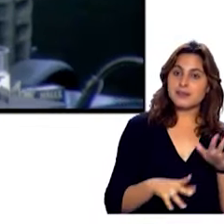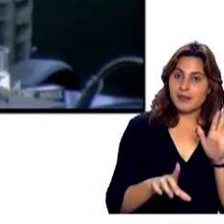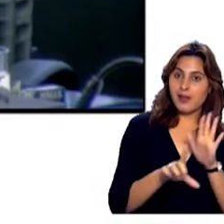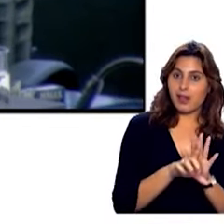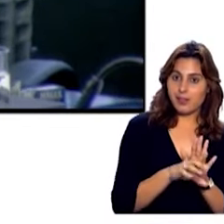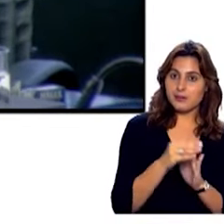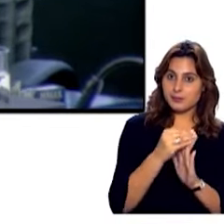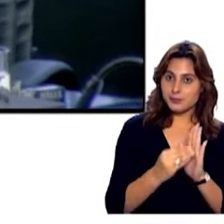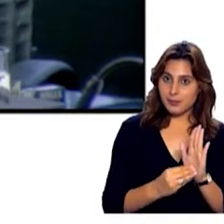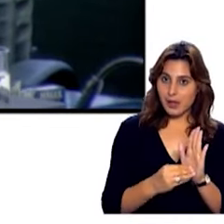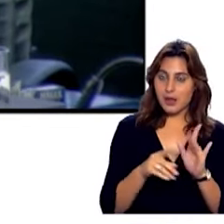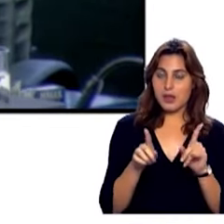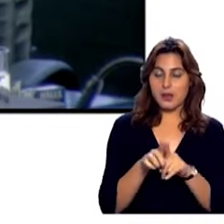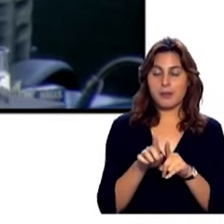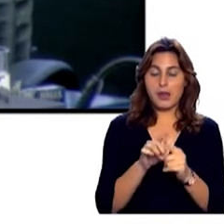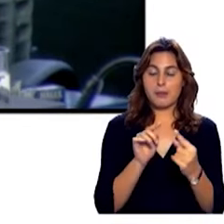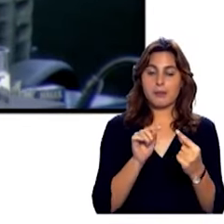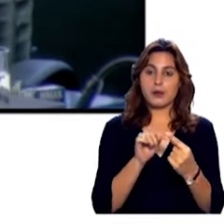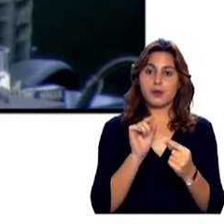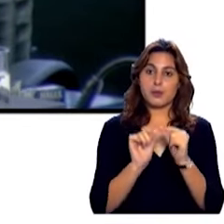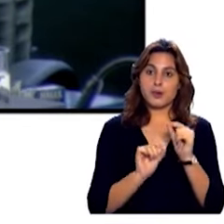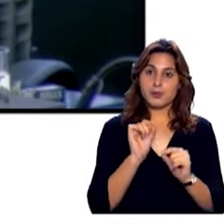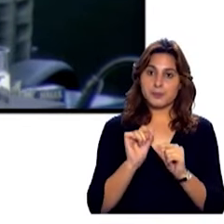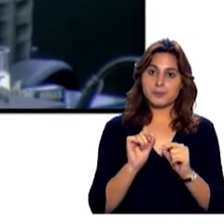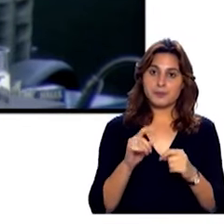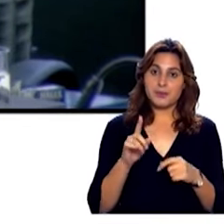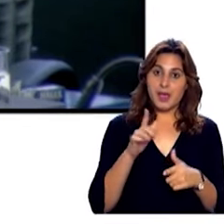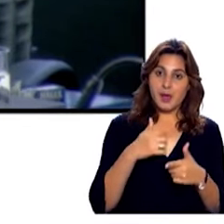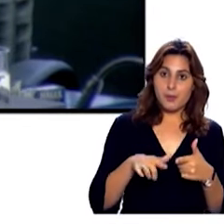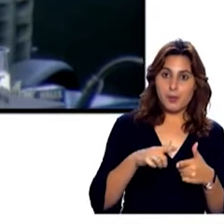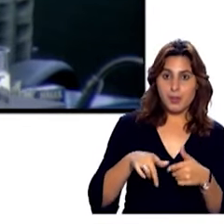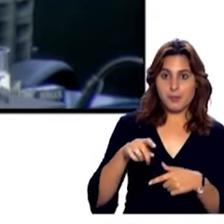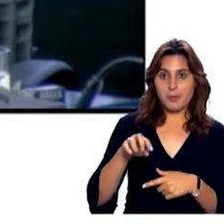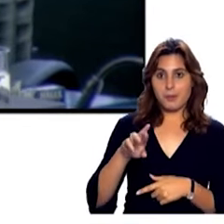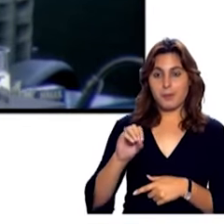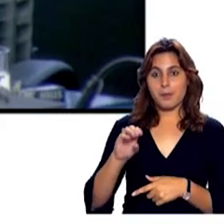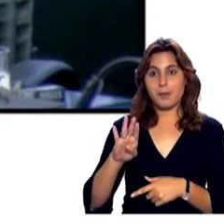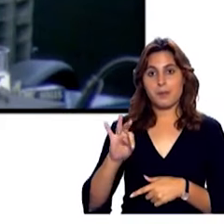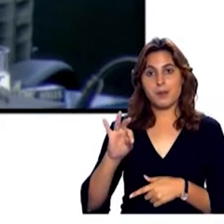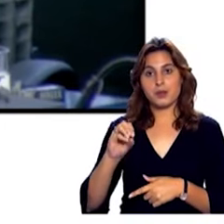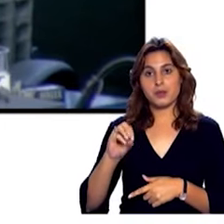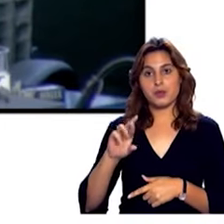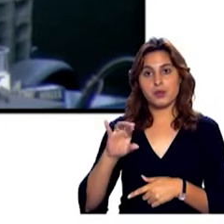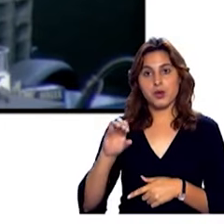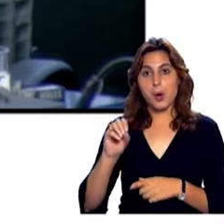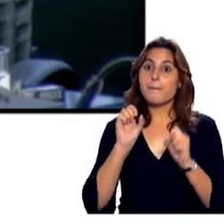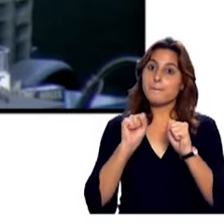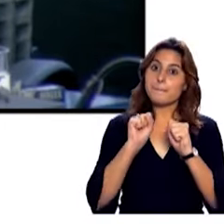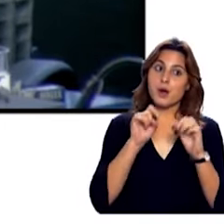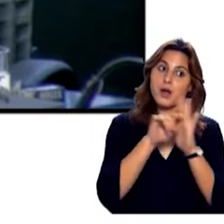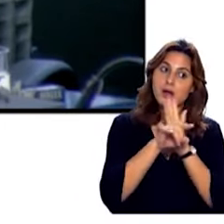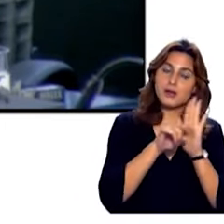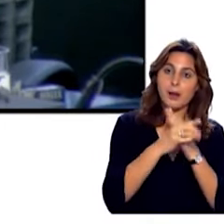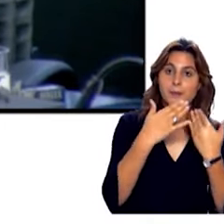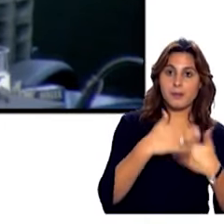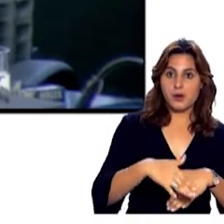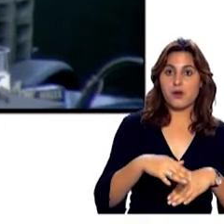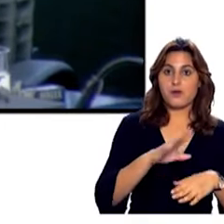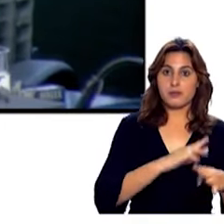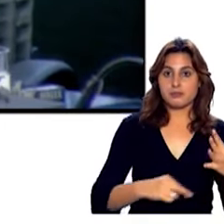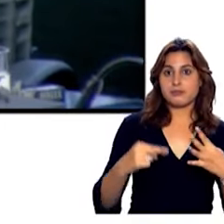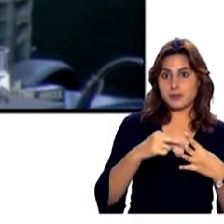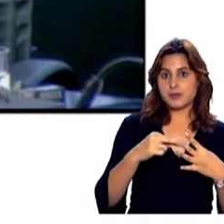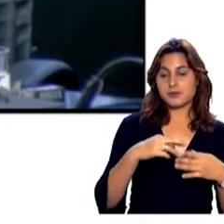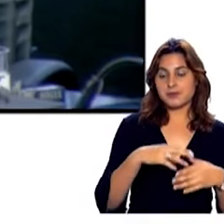un un problema probatorio se puede cuestionar la prueba este tipo de recurs por infracción de le se llama infra